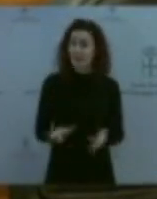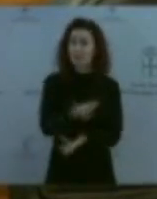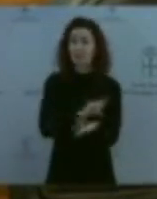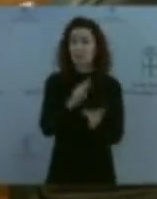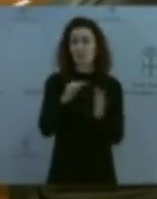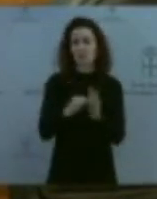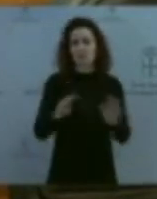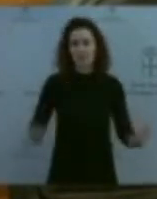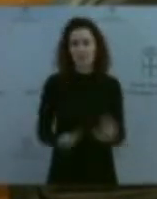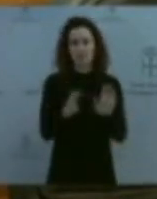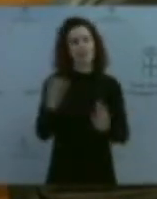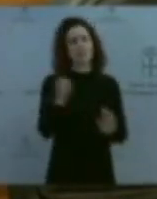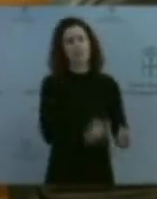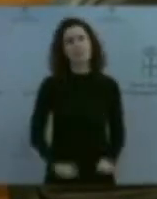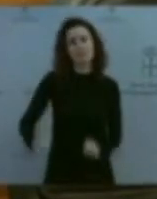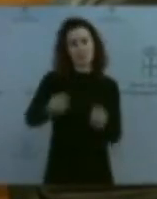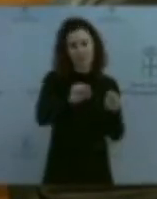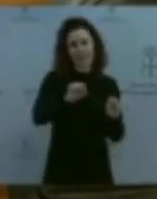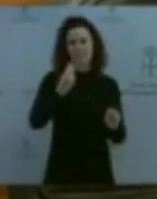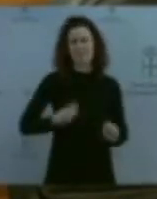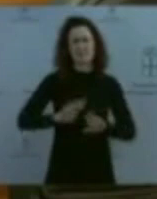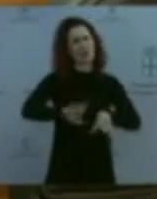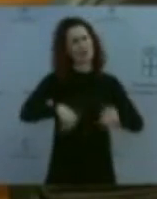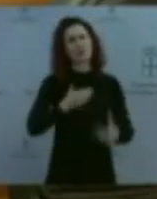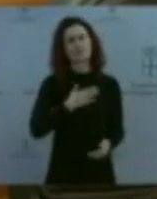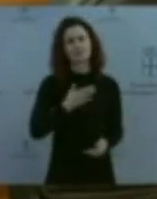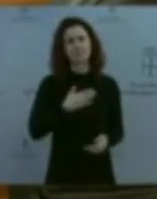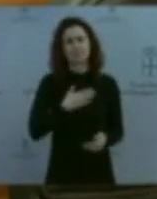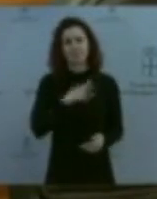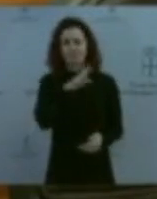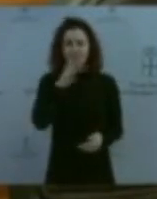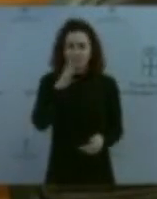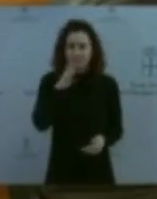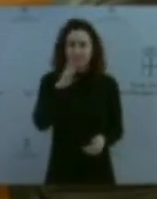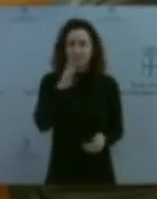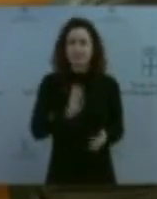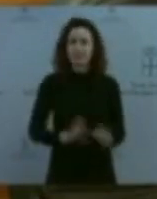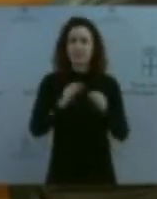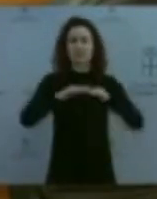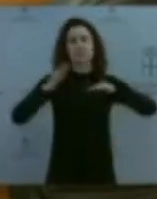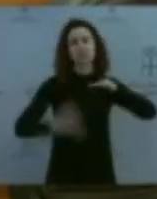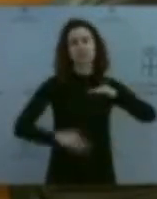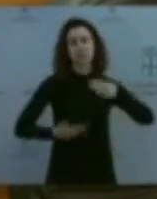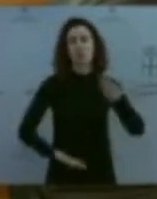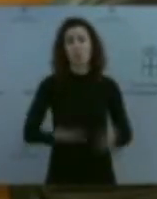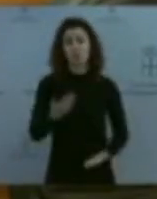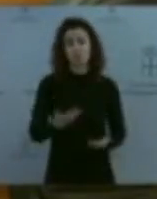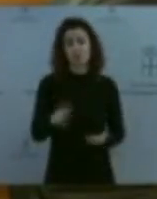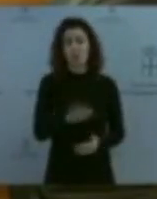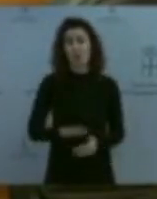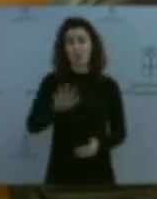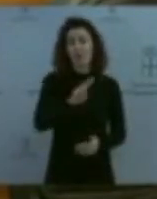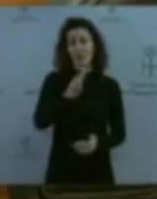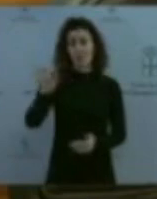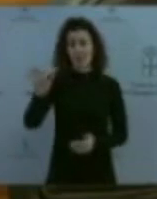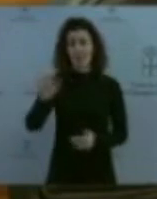de todos y de todas, especialmente cuando la brecha en justicia fiscal con los países de la eurozona es de 7,2 puntos y el